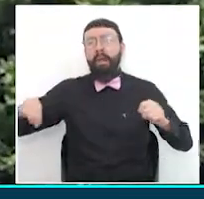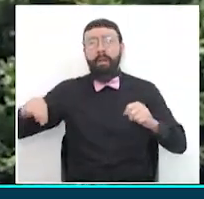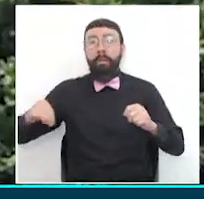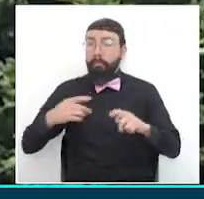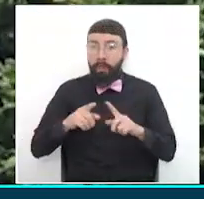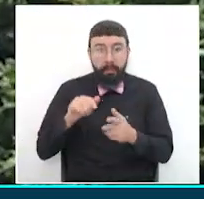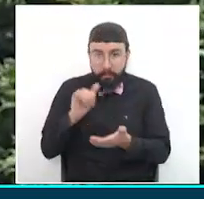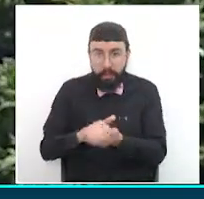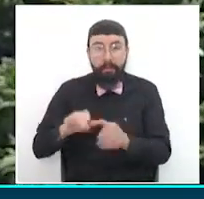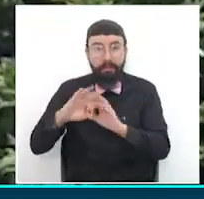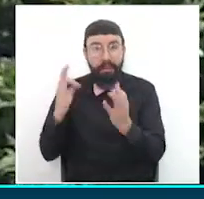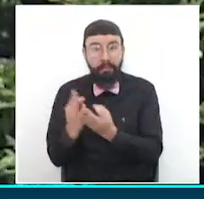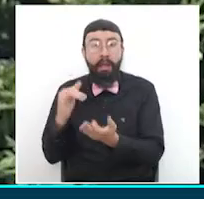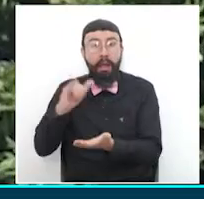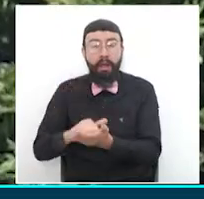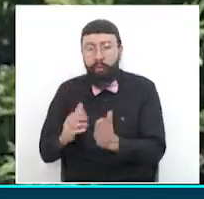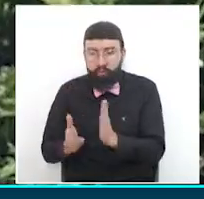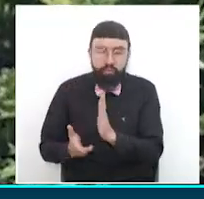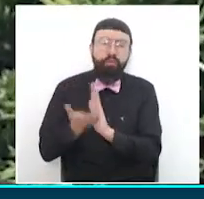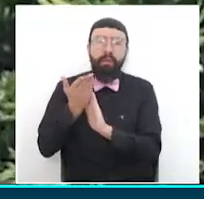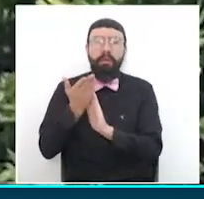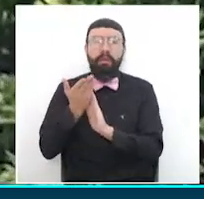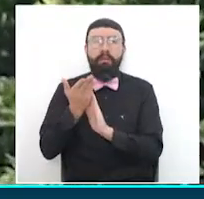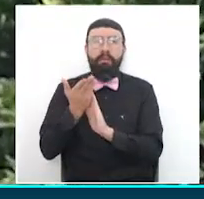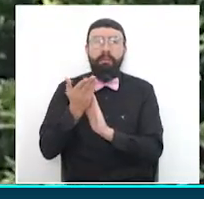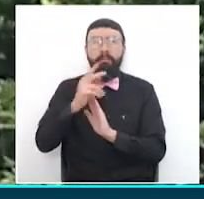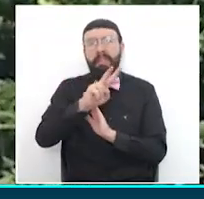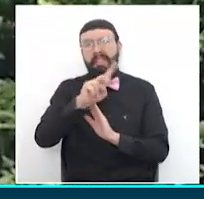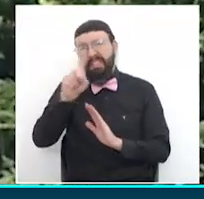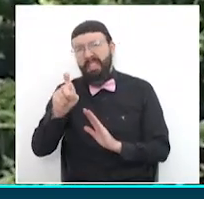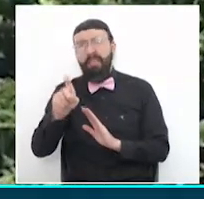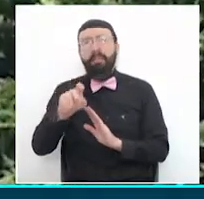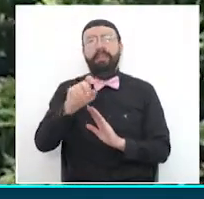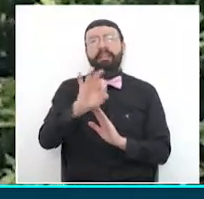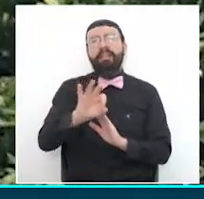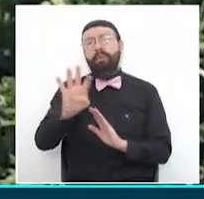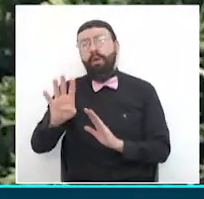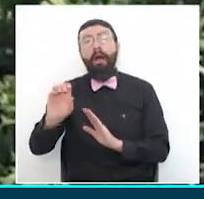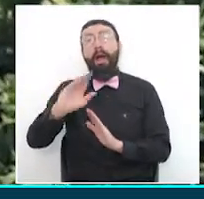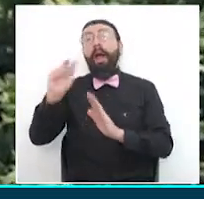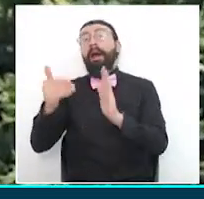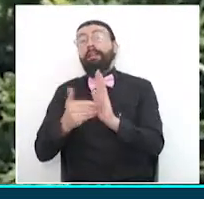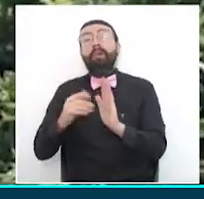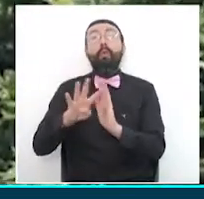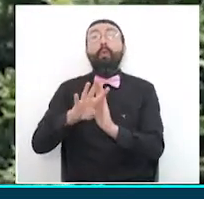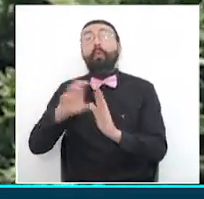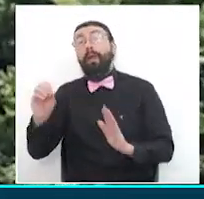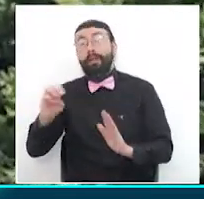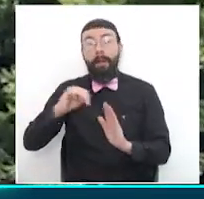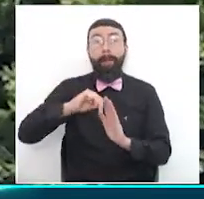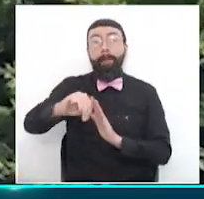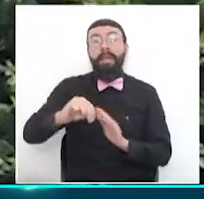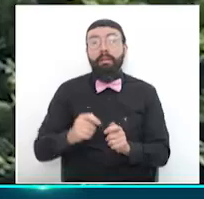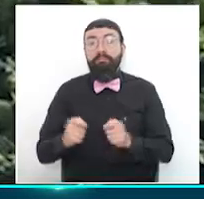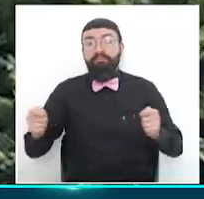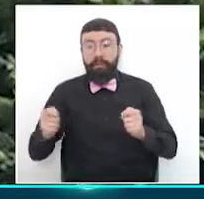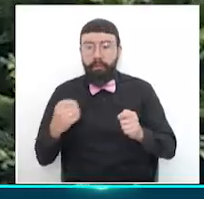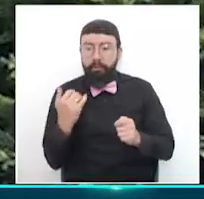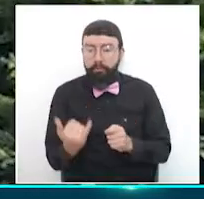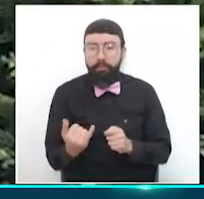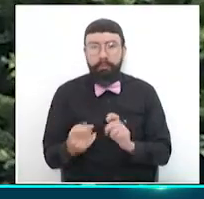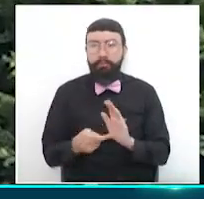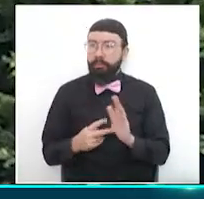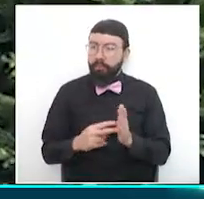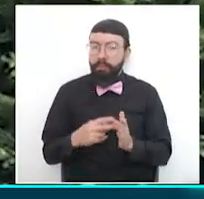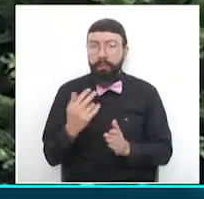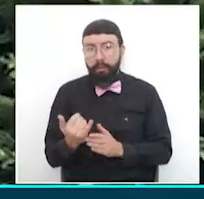familia está teniendo un consumo promedio entre 26, 34, hasta 40 metros cúbicos. Y esto implica que